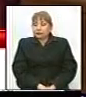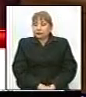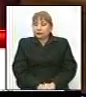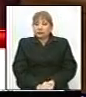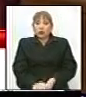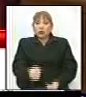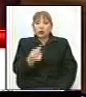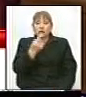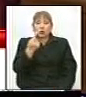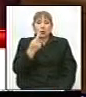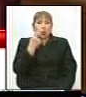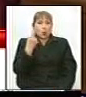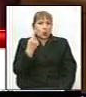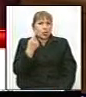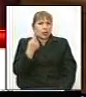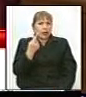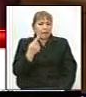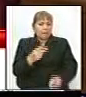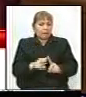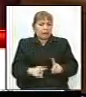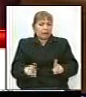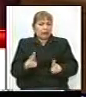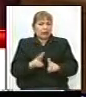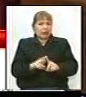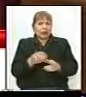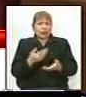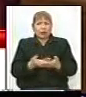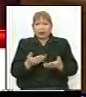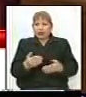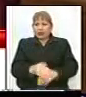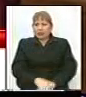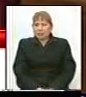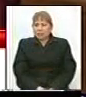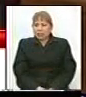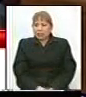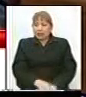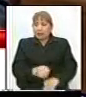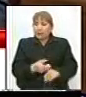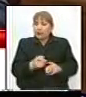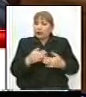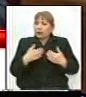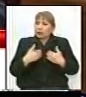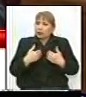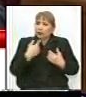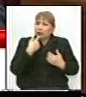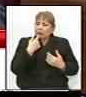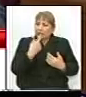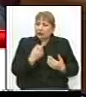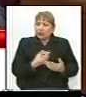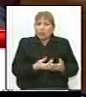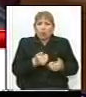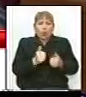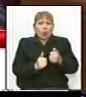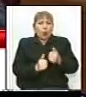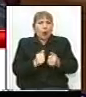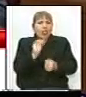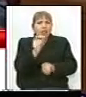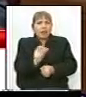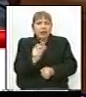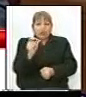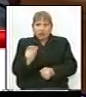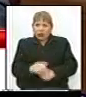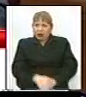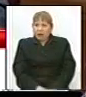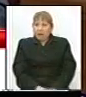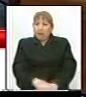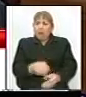solo una aparece válida como adherente. Pero si es que podría mencionar cuál es el nombre de esa persona que